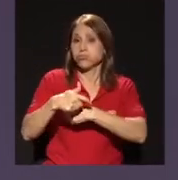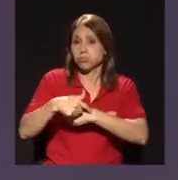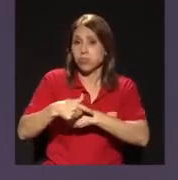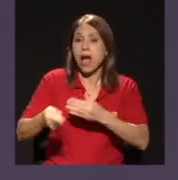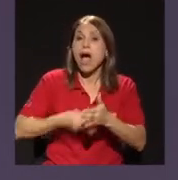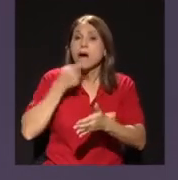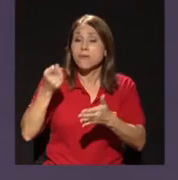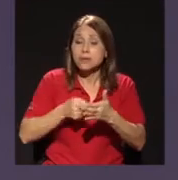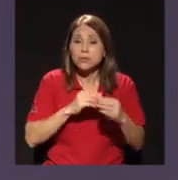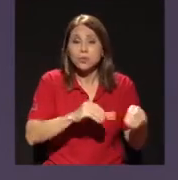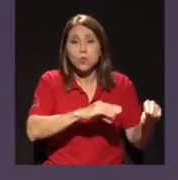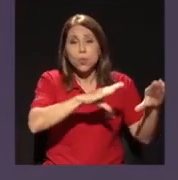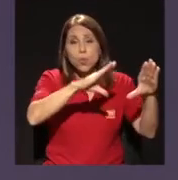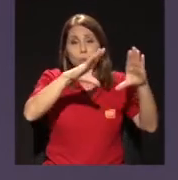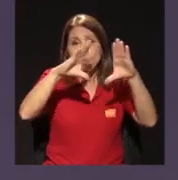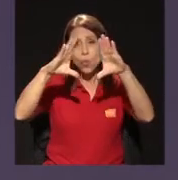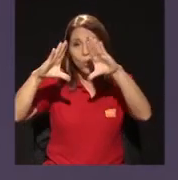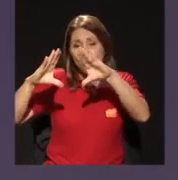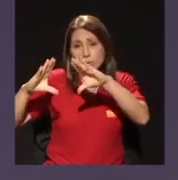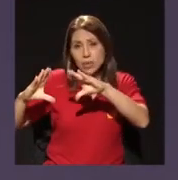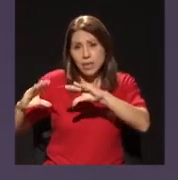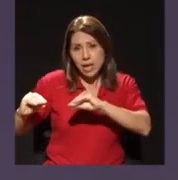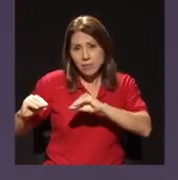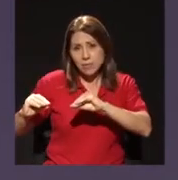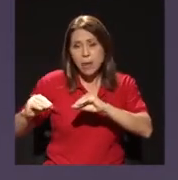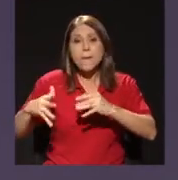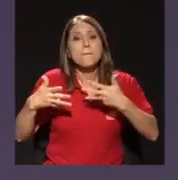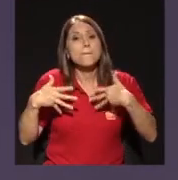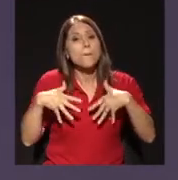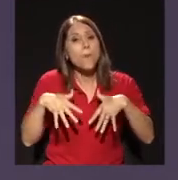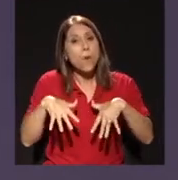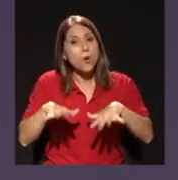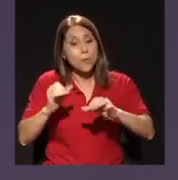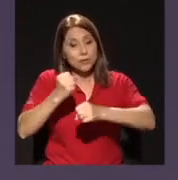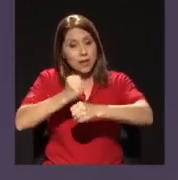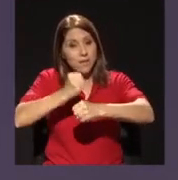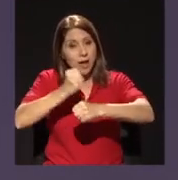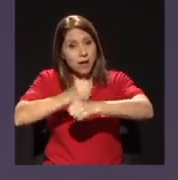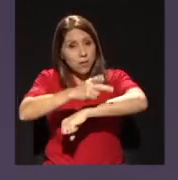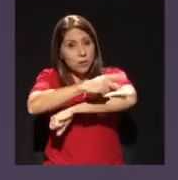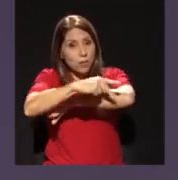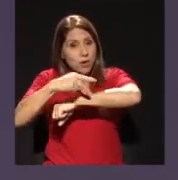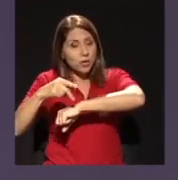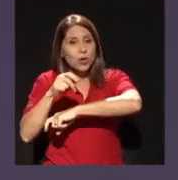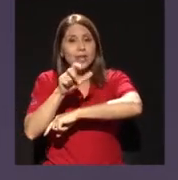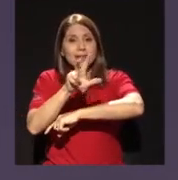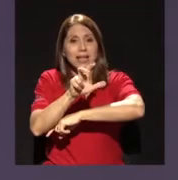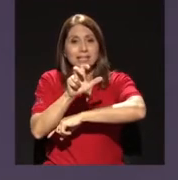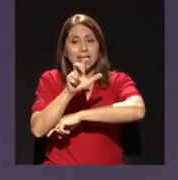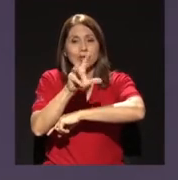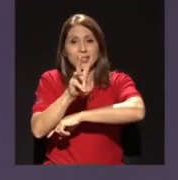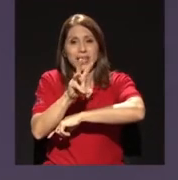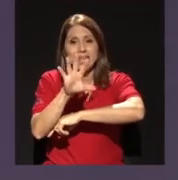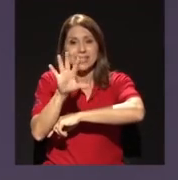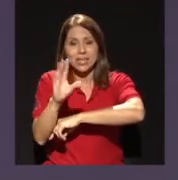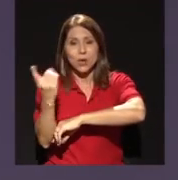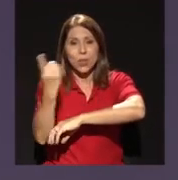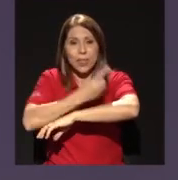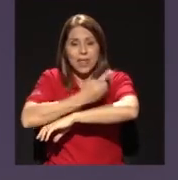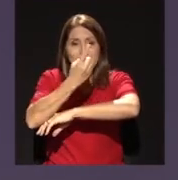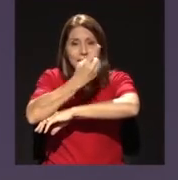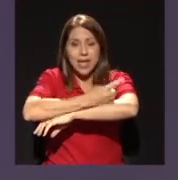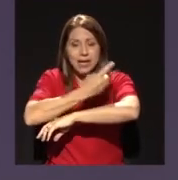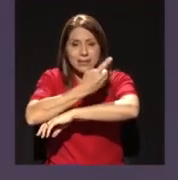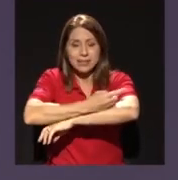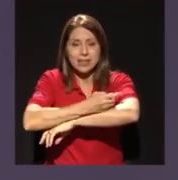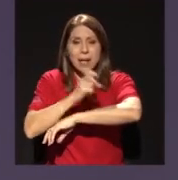lo menos en lo que se refiere a la operación portuaria son 365 días en el año, las 24 horas, 24-7 como le